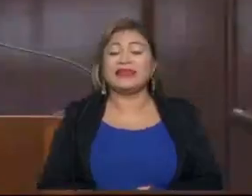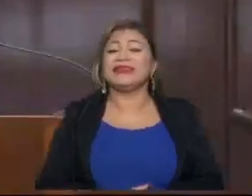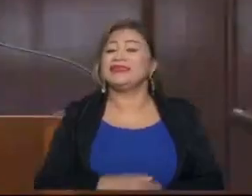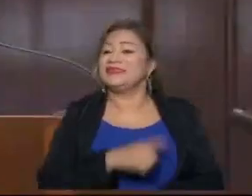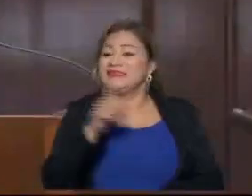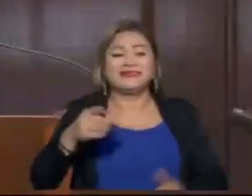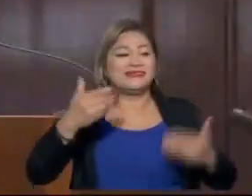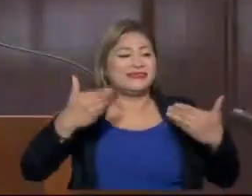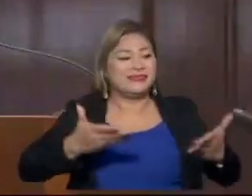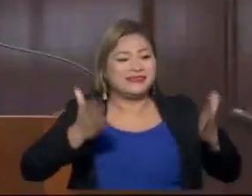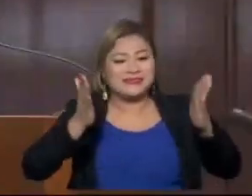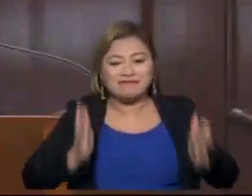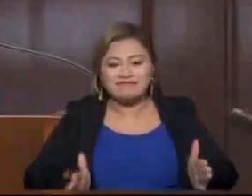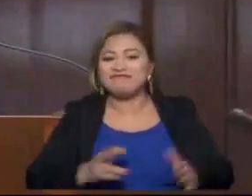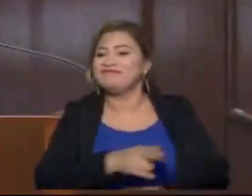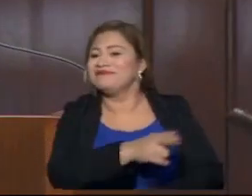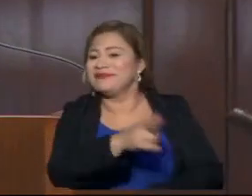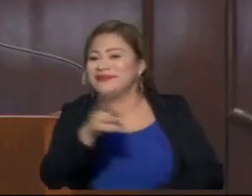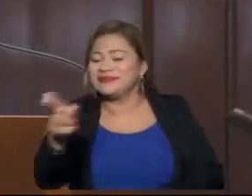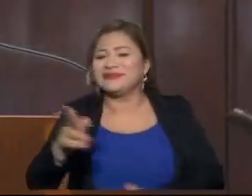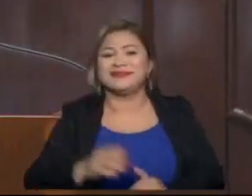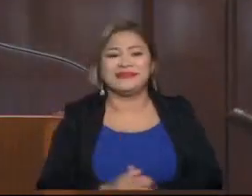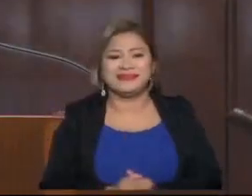Señoras y señores,